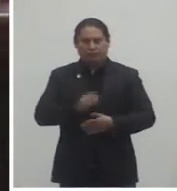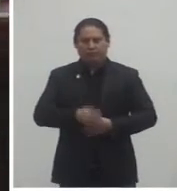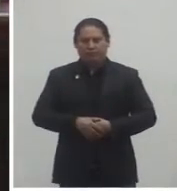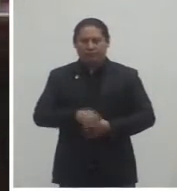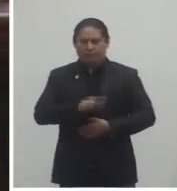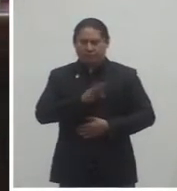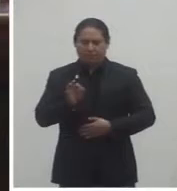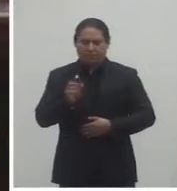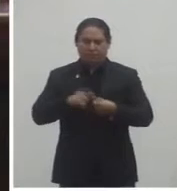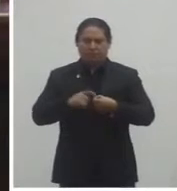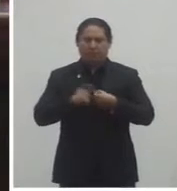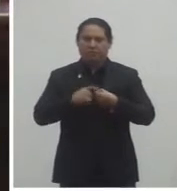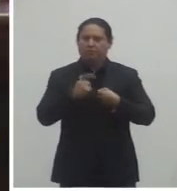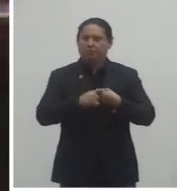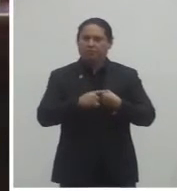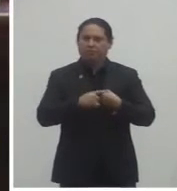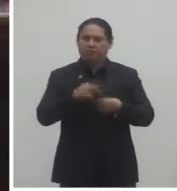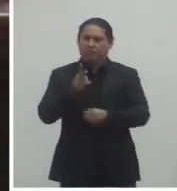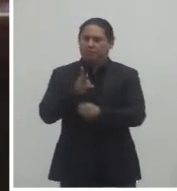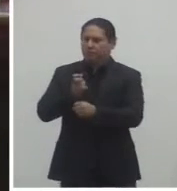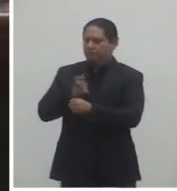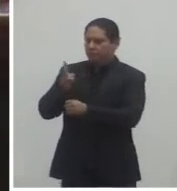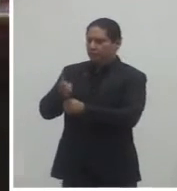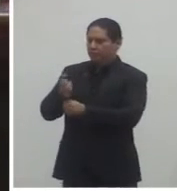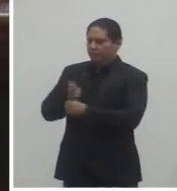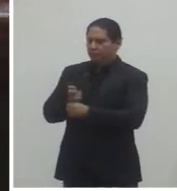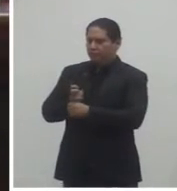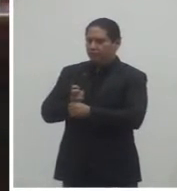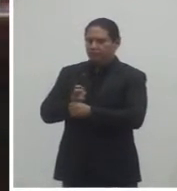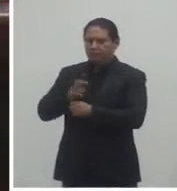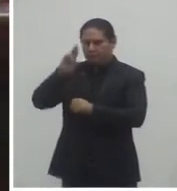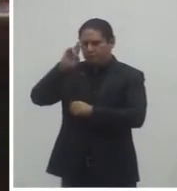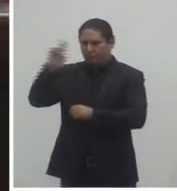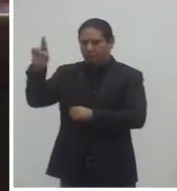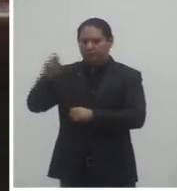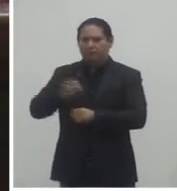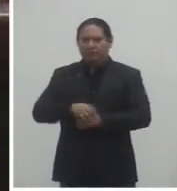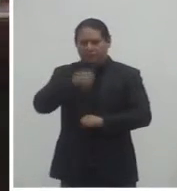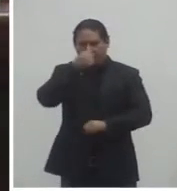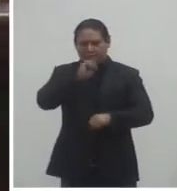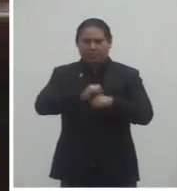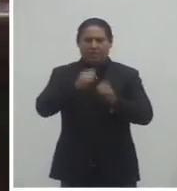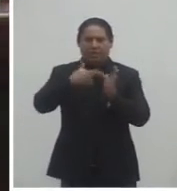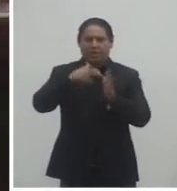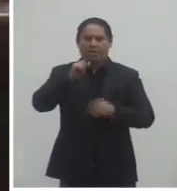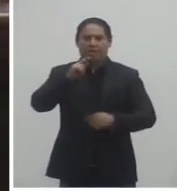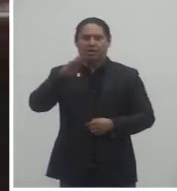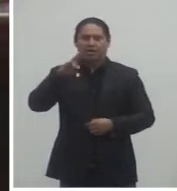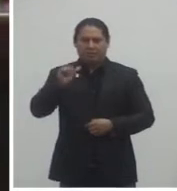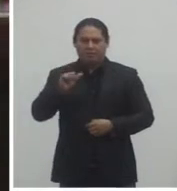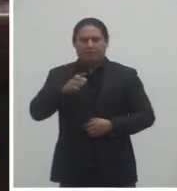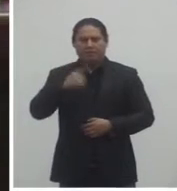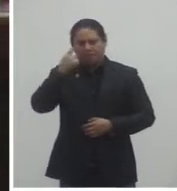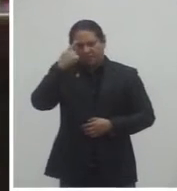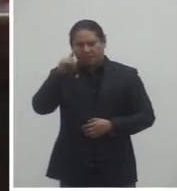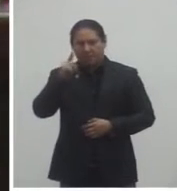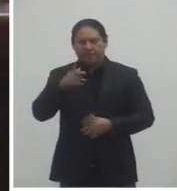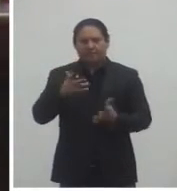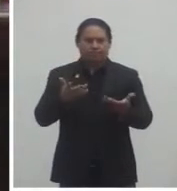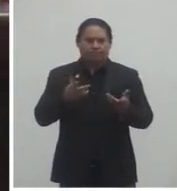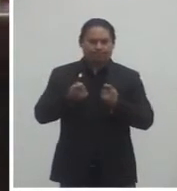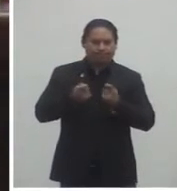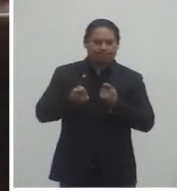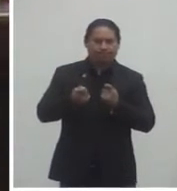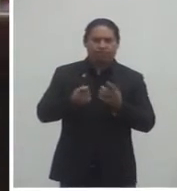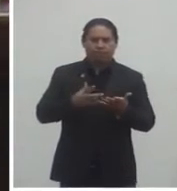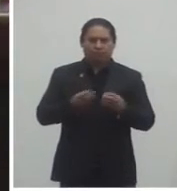que conforme a derecho deban participar, y se exhorta respetuosamente a la Secretaría de Hacienda y Crédito Público a programar